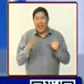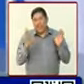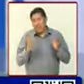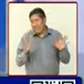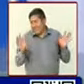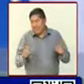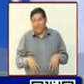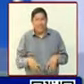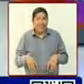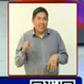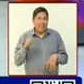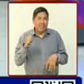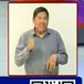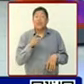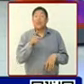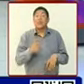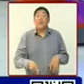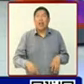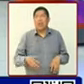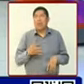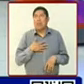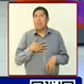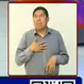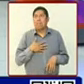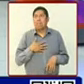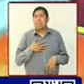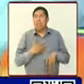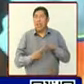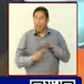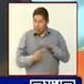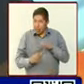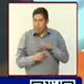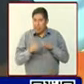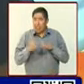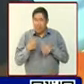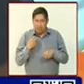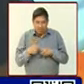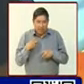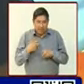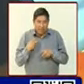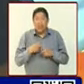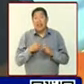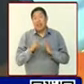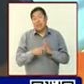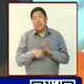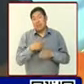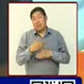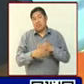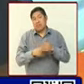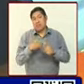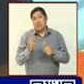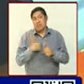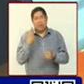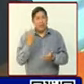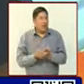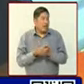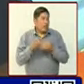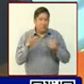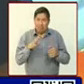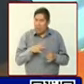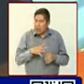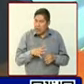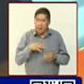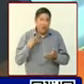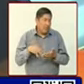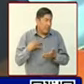bien. Bueno. Sí, ¿tú? La verdad que en el kinder sí, tenía alguna dificultad, pero después no, era la primera en llegar, todo bien, más